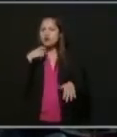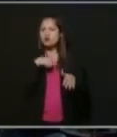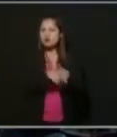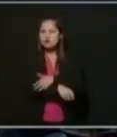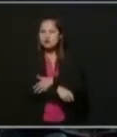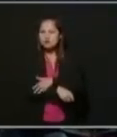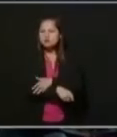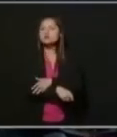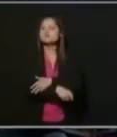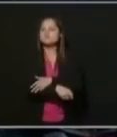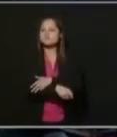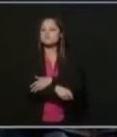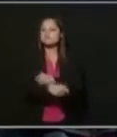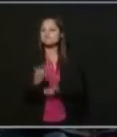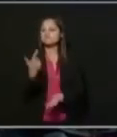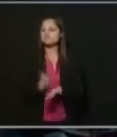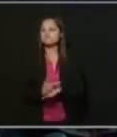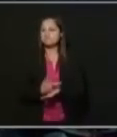país